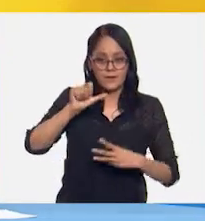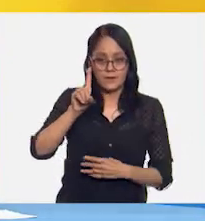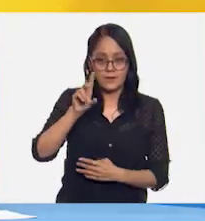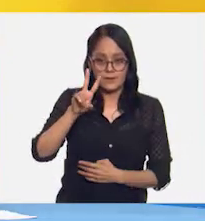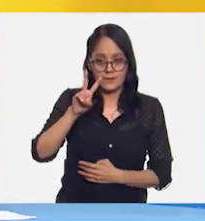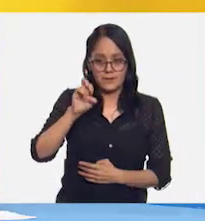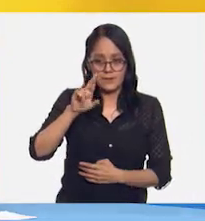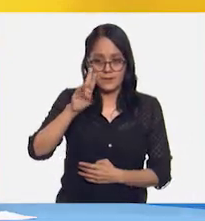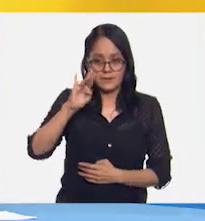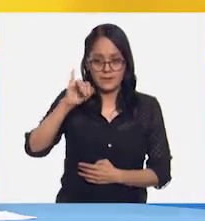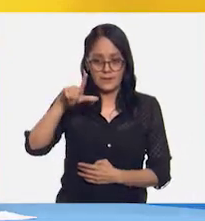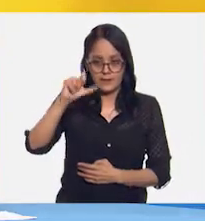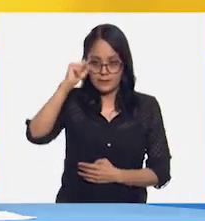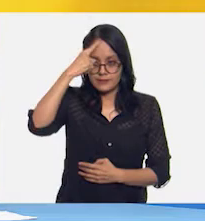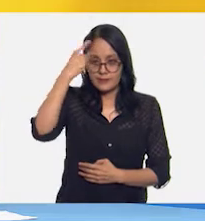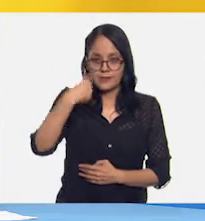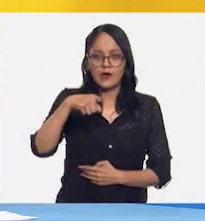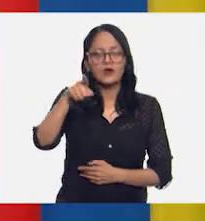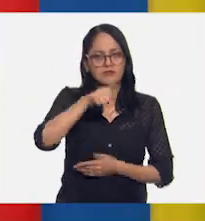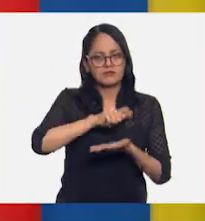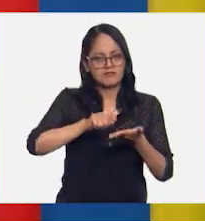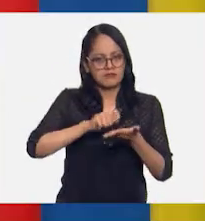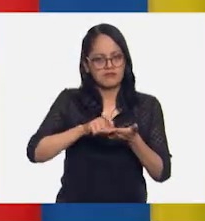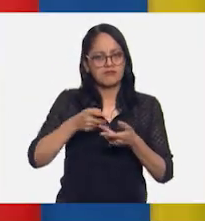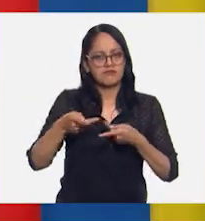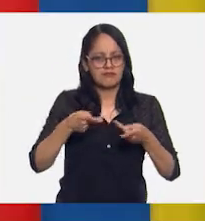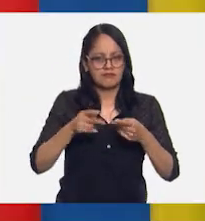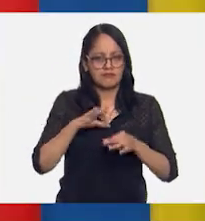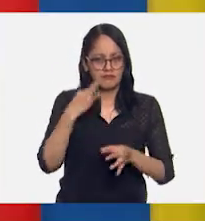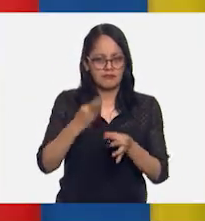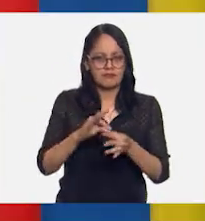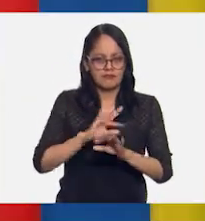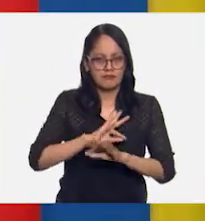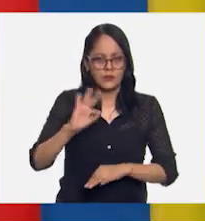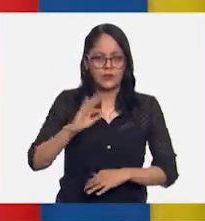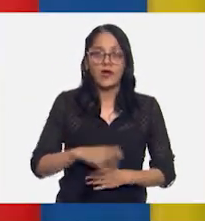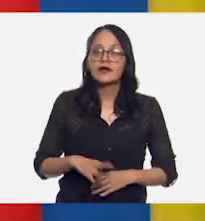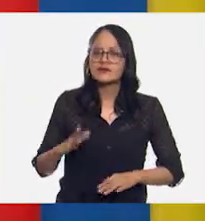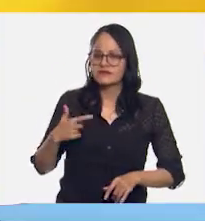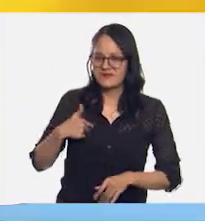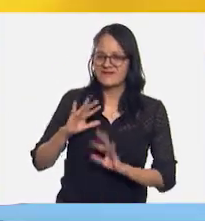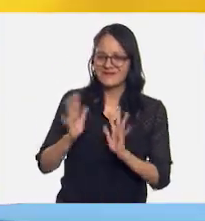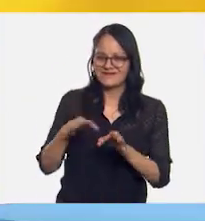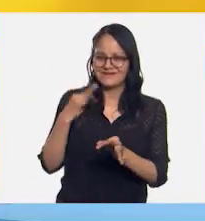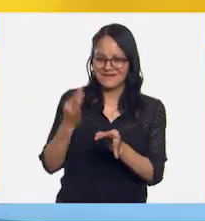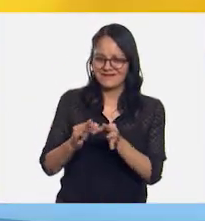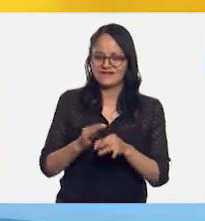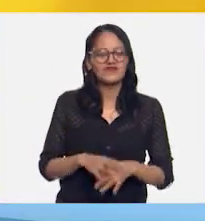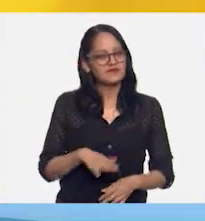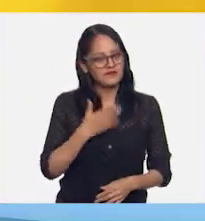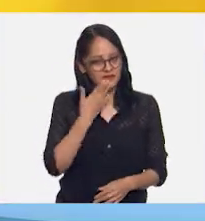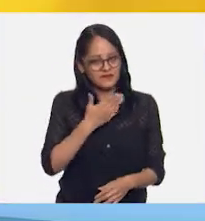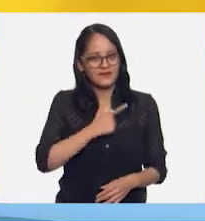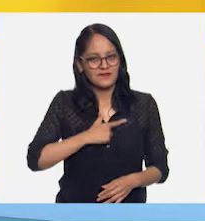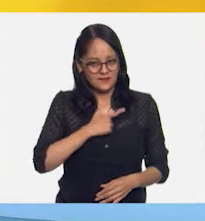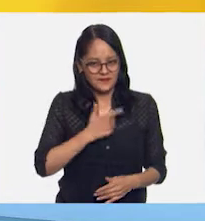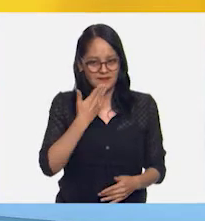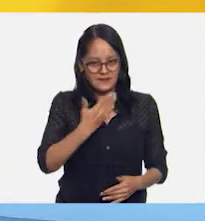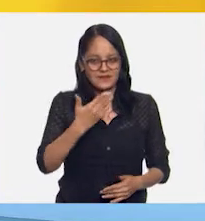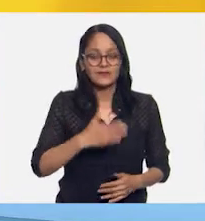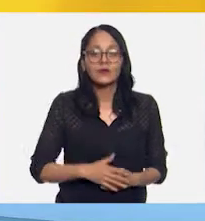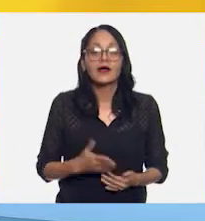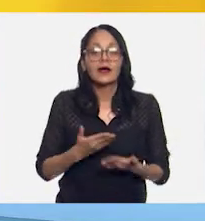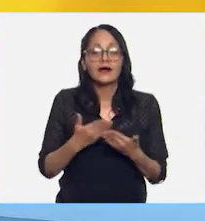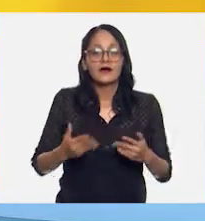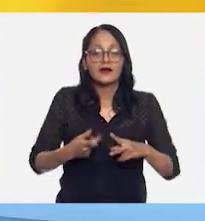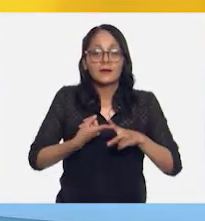realizar nuestras descripciones. Entonces, Gaby, yo ya estoy lista. Me da mucho gusto, María, y para comenzar de